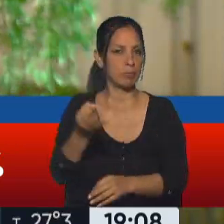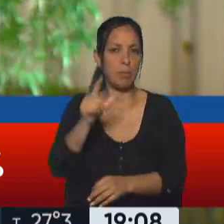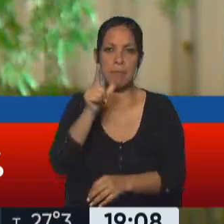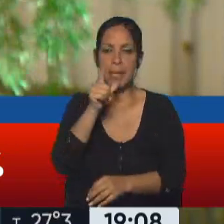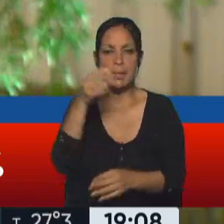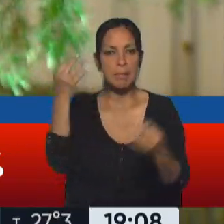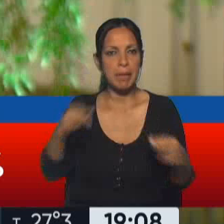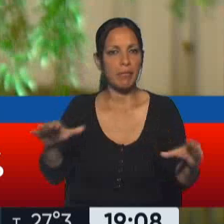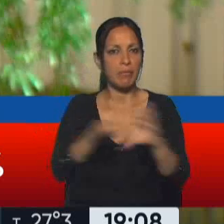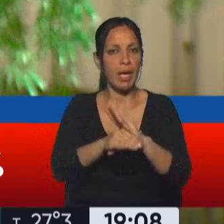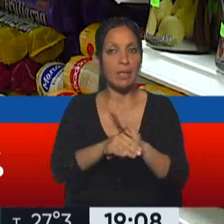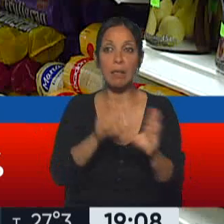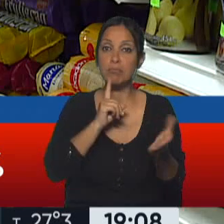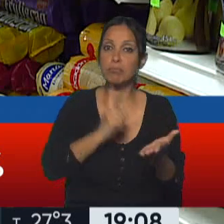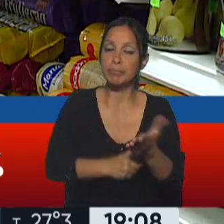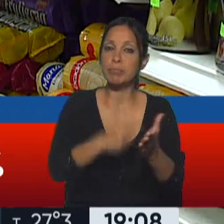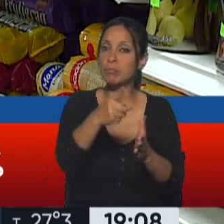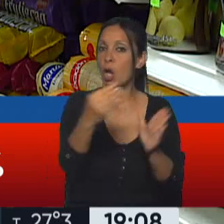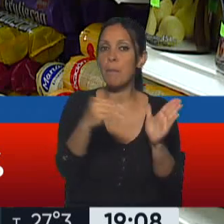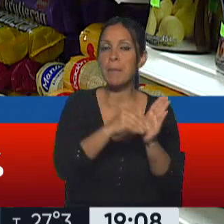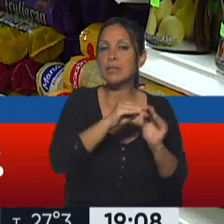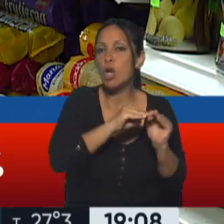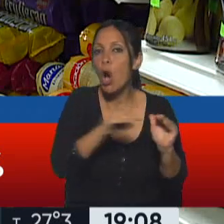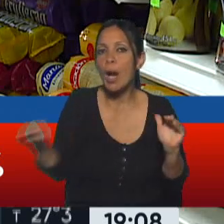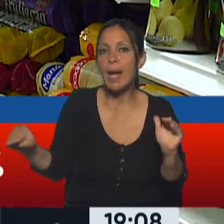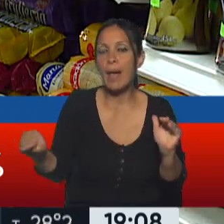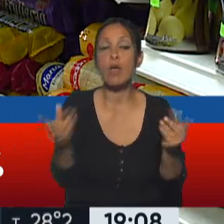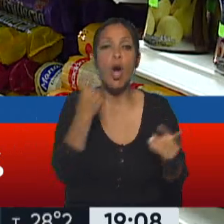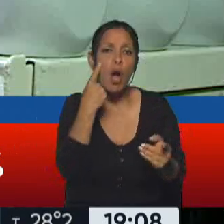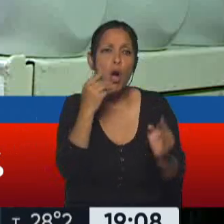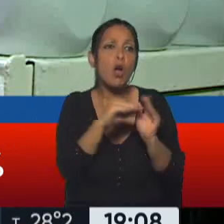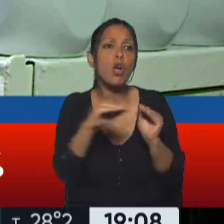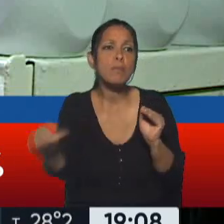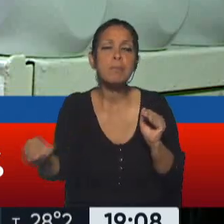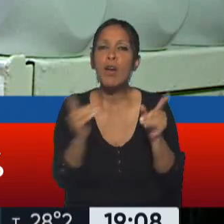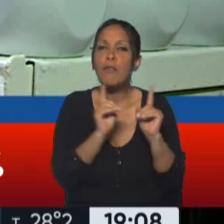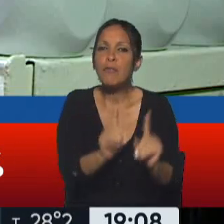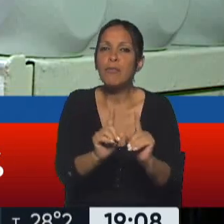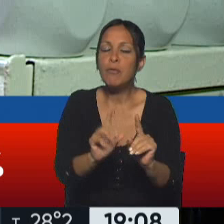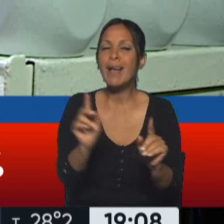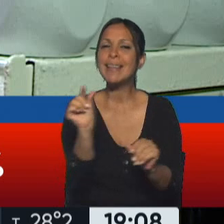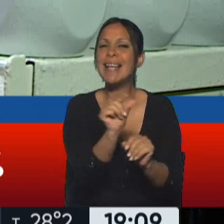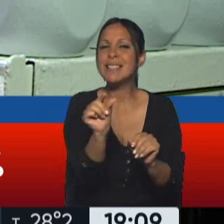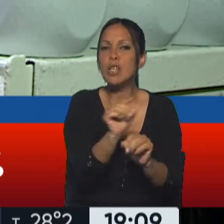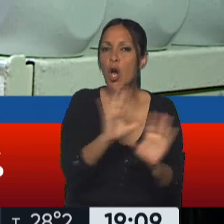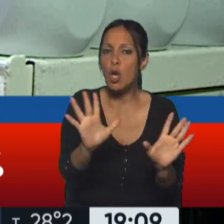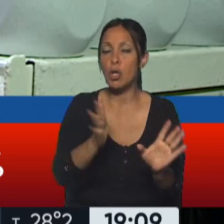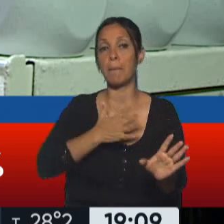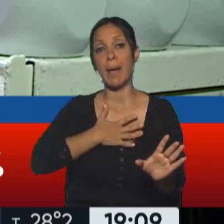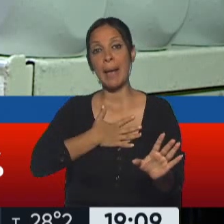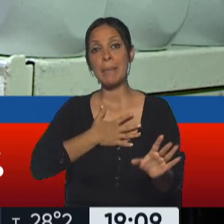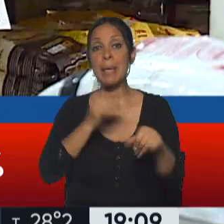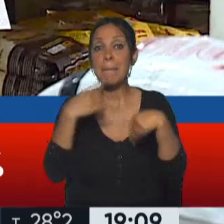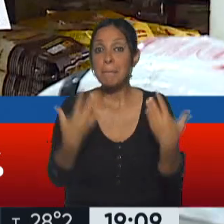que congela los precios. Es un congelamiento transitorio. En el interín, a mi juicio, el gobierno tiene que